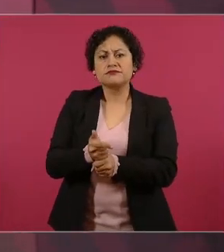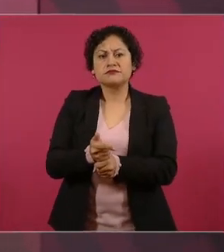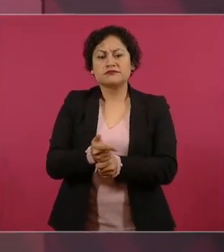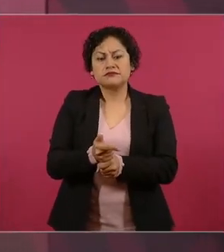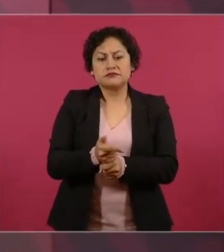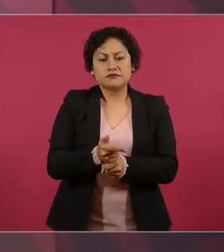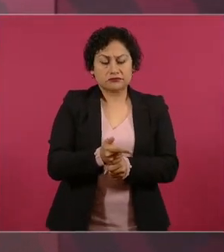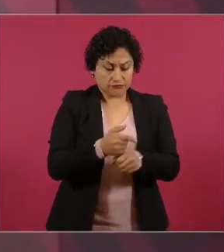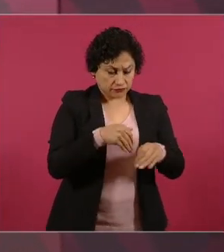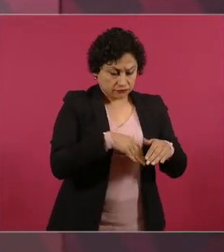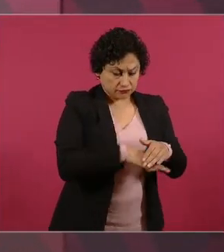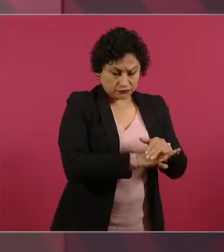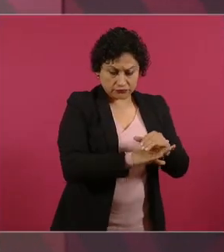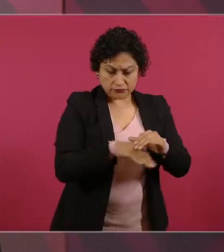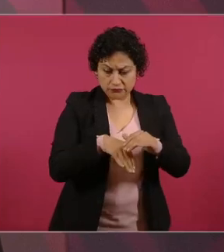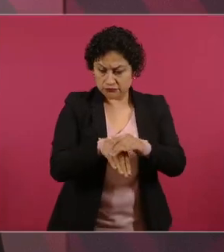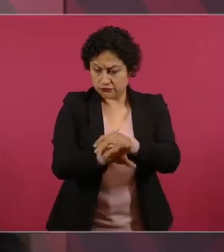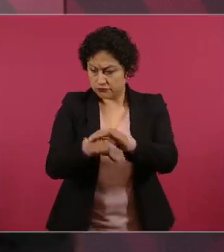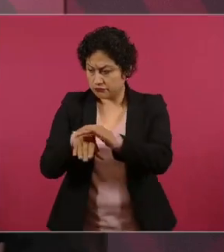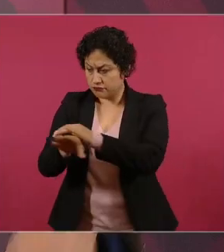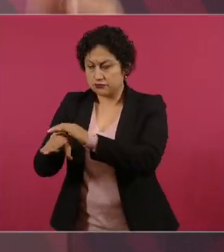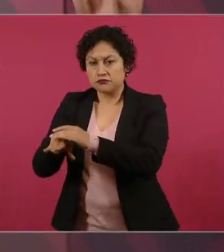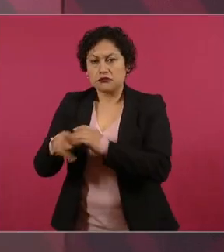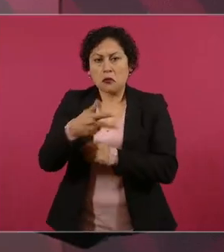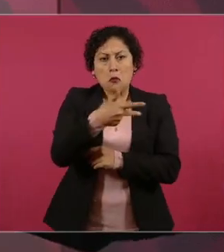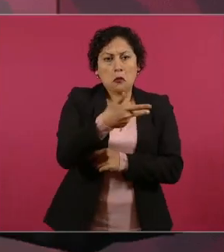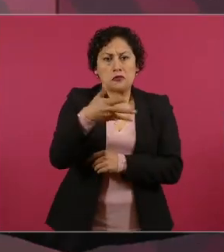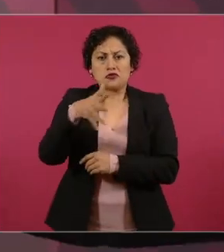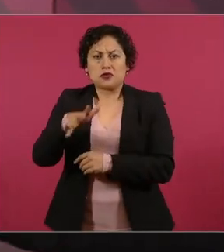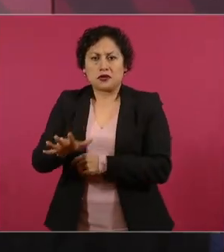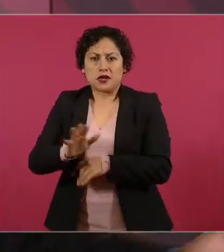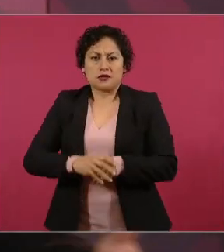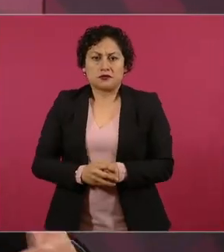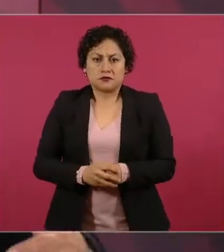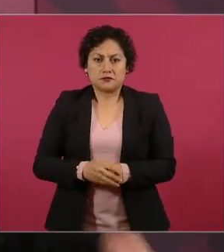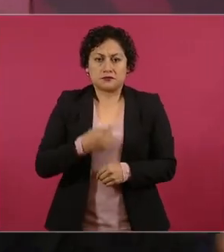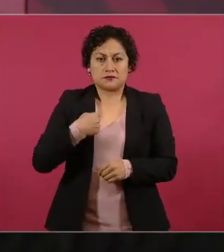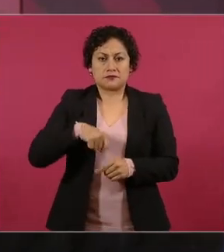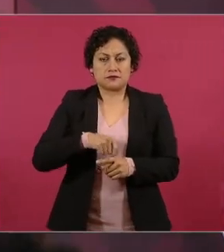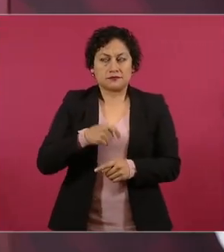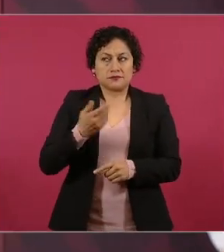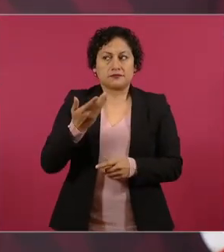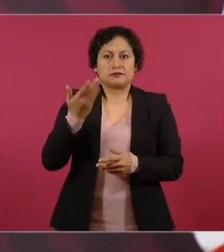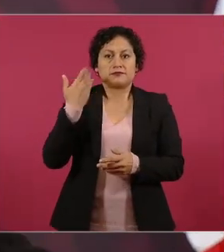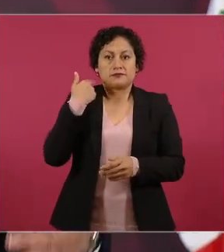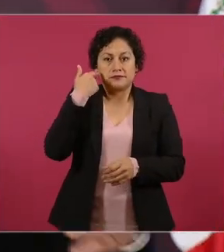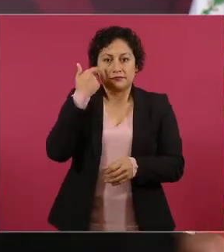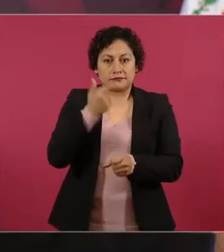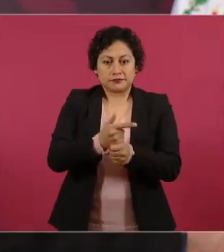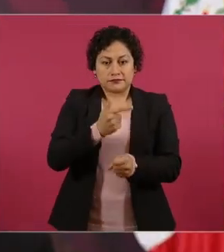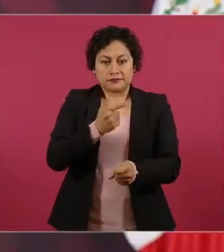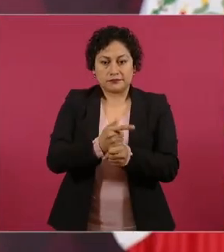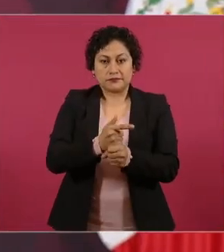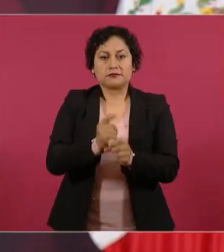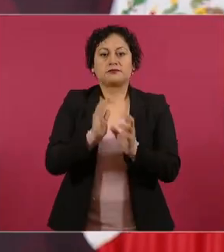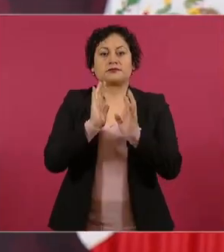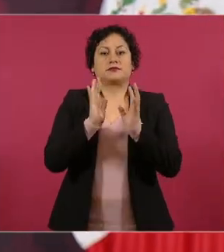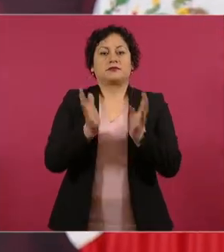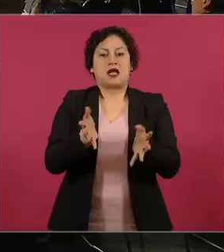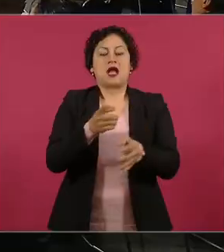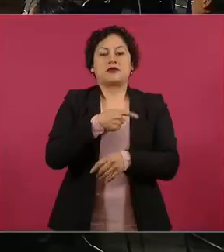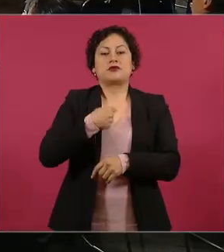8 o 10 túneles. Ahora ya tenemos un plan y ya no hay, o ya no los hemos encontrado.